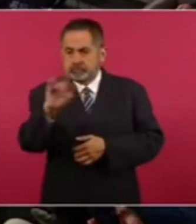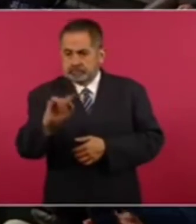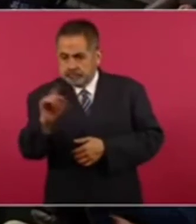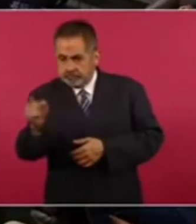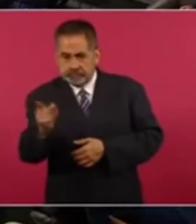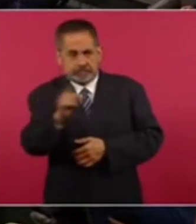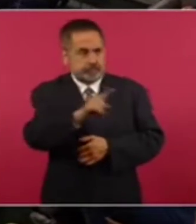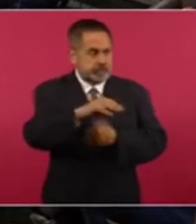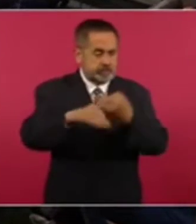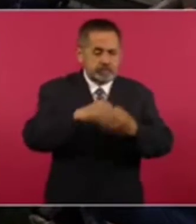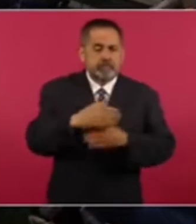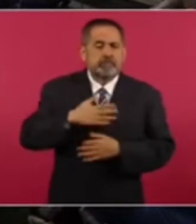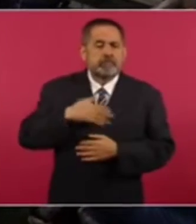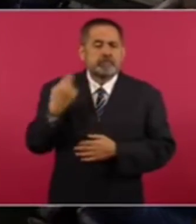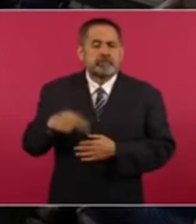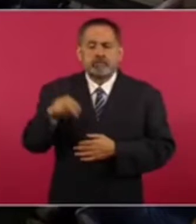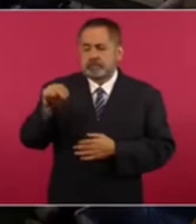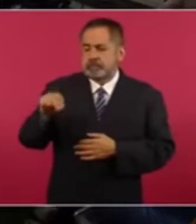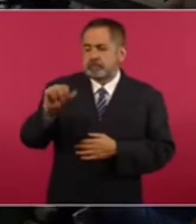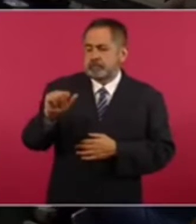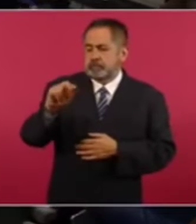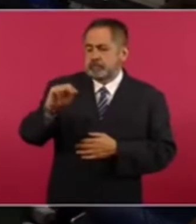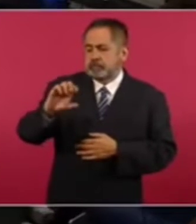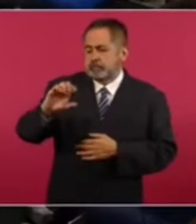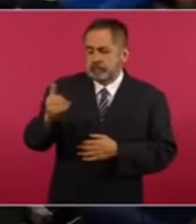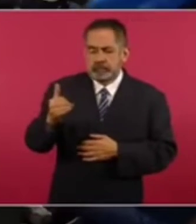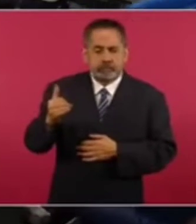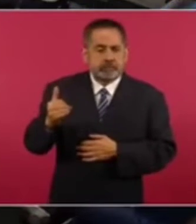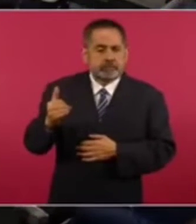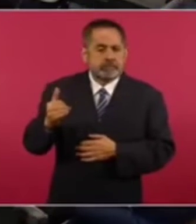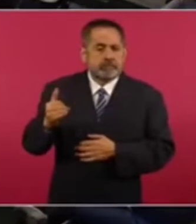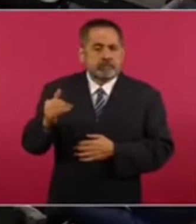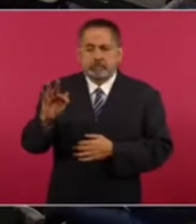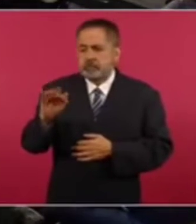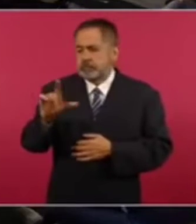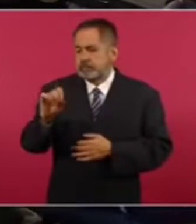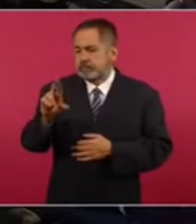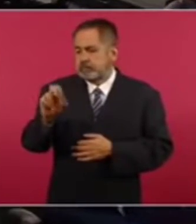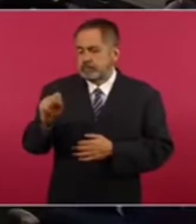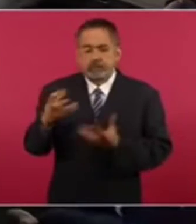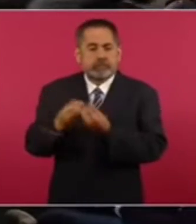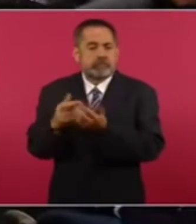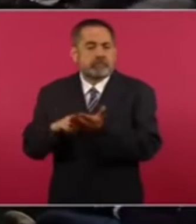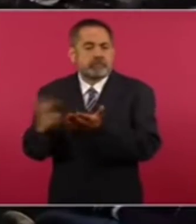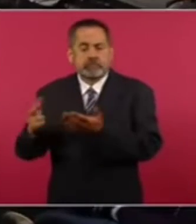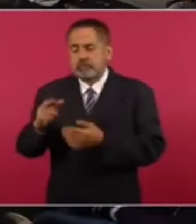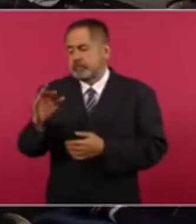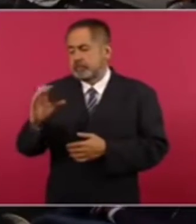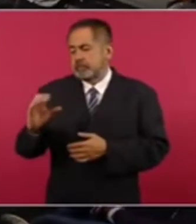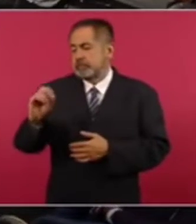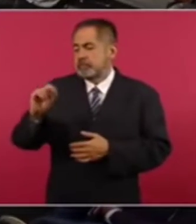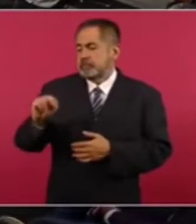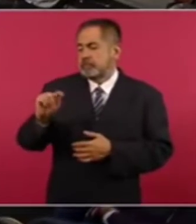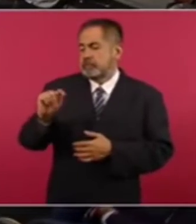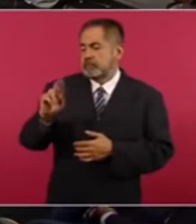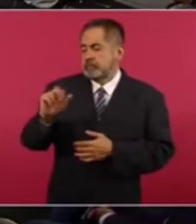todas. Nancy Flores, de la revista Contralínea. Presidente, insistir sobre este tema que